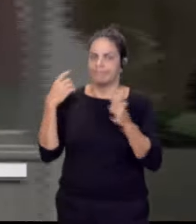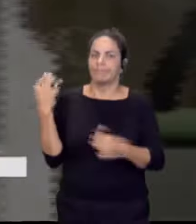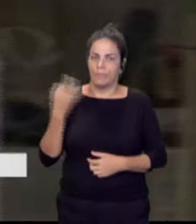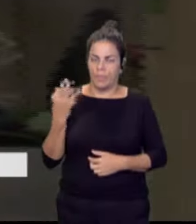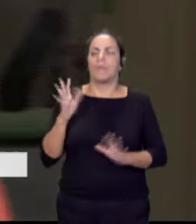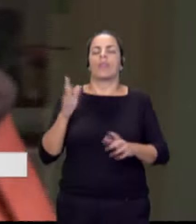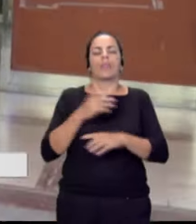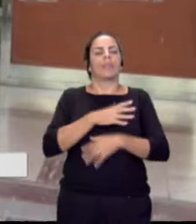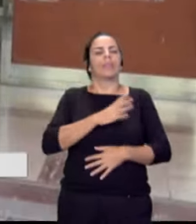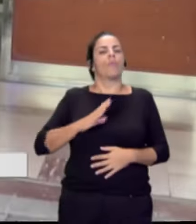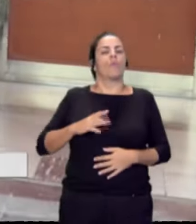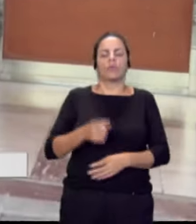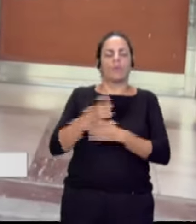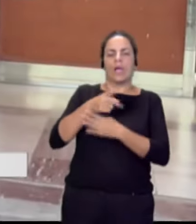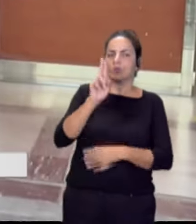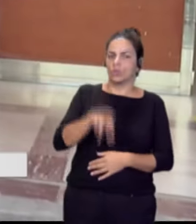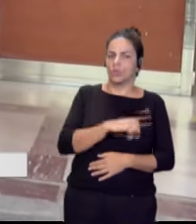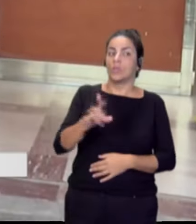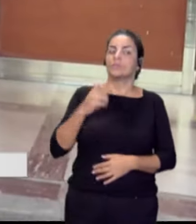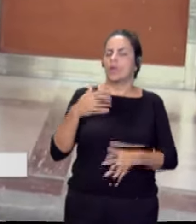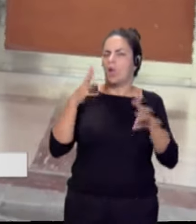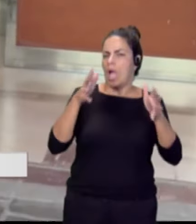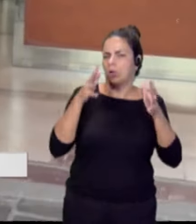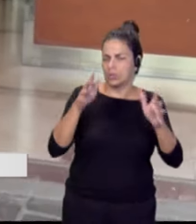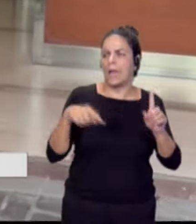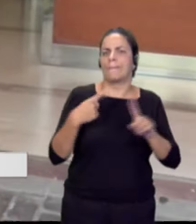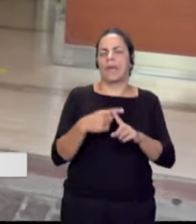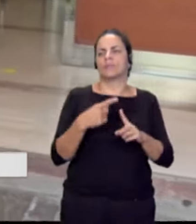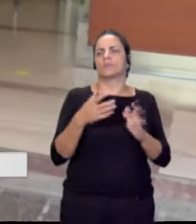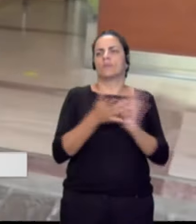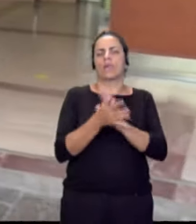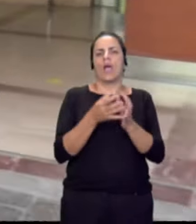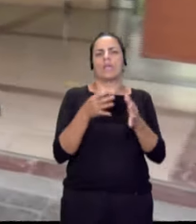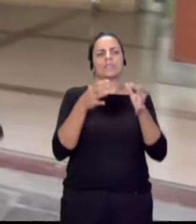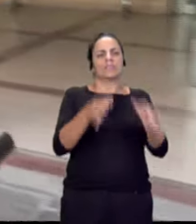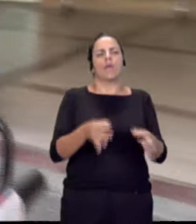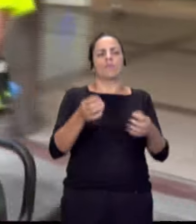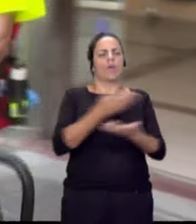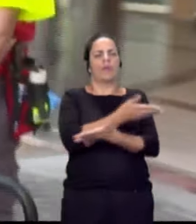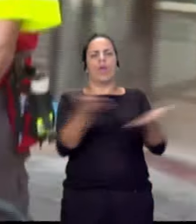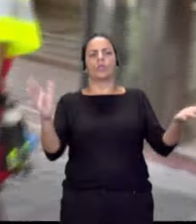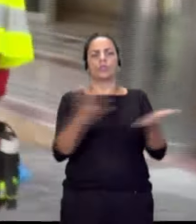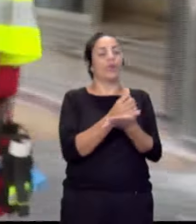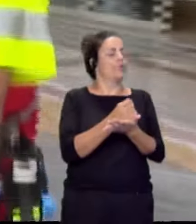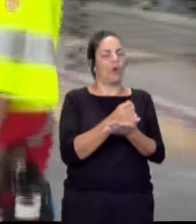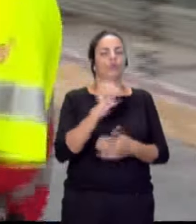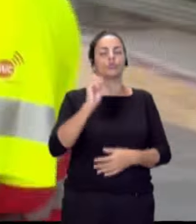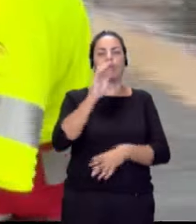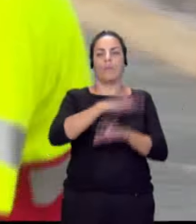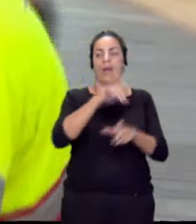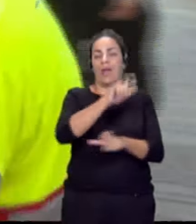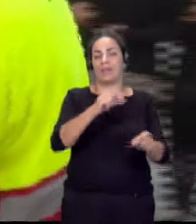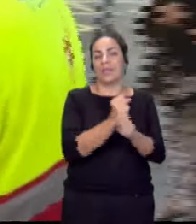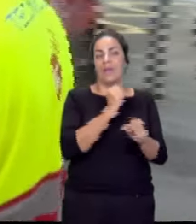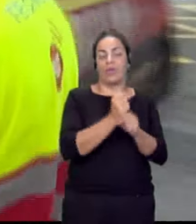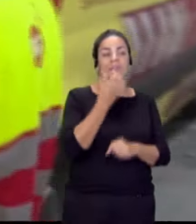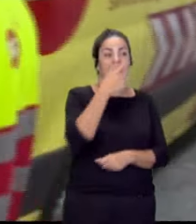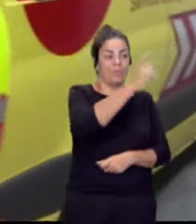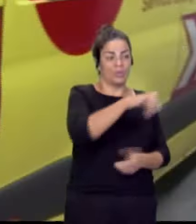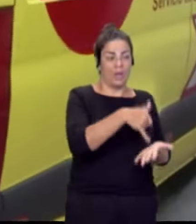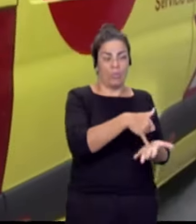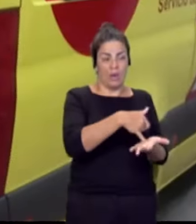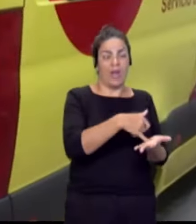se recomienda o se indica, y el uso no sería generalizado, solo para trabajadores en contacto con personas altamente vulnerables y